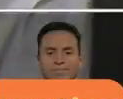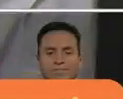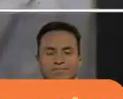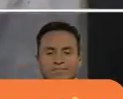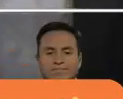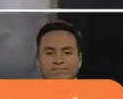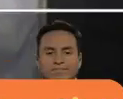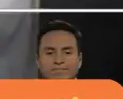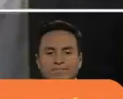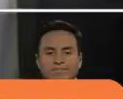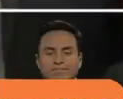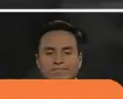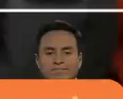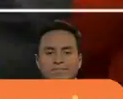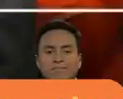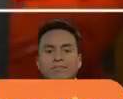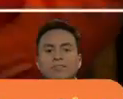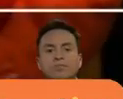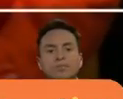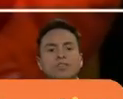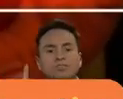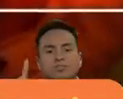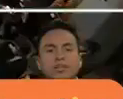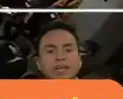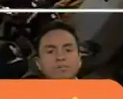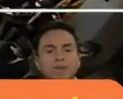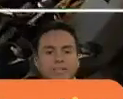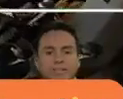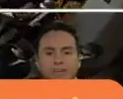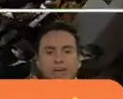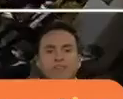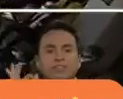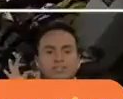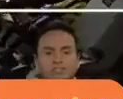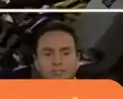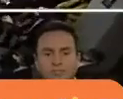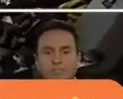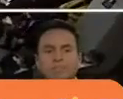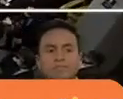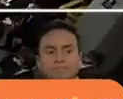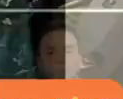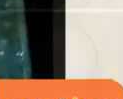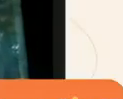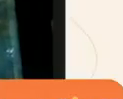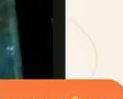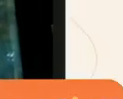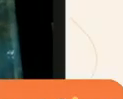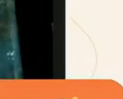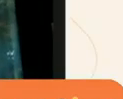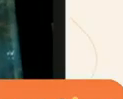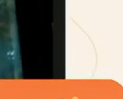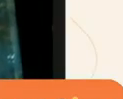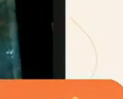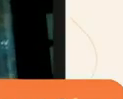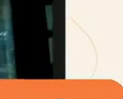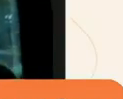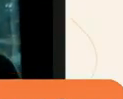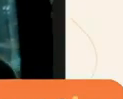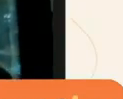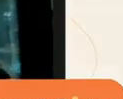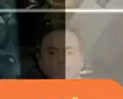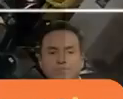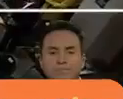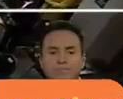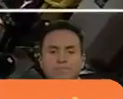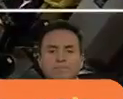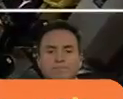enfocarlo a todos. Claro. Quizá, disculpe, no fue una ironía, ¿no? Fue un plano general que se llama, ¿no? Quizá no fue una ironía, ¿no? Fue